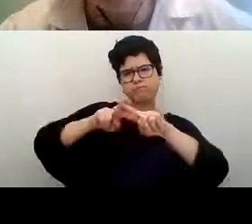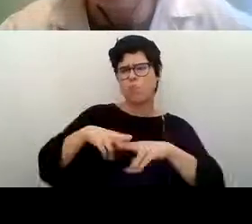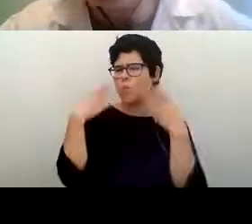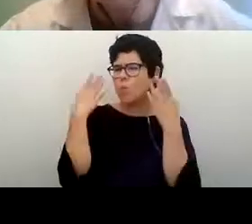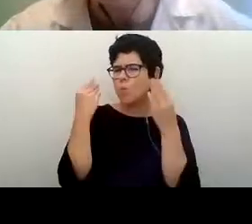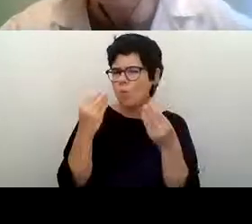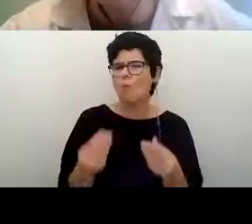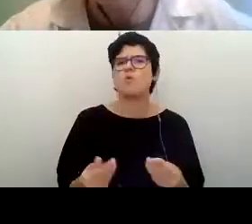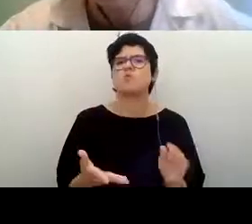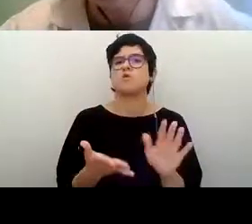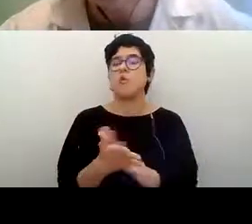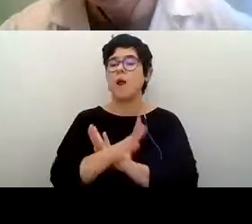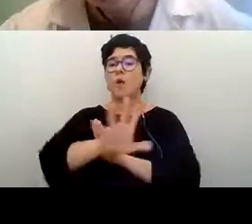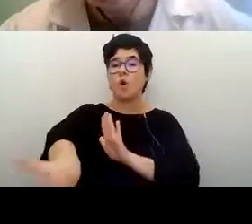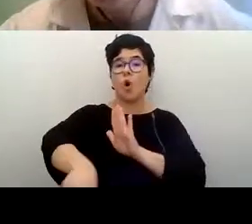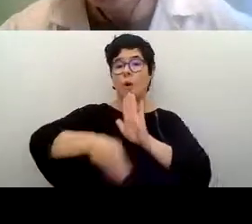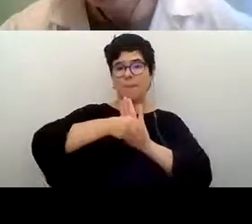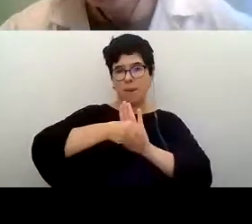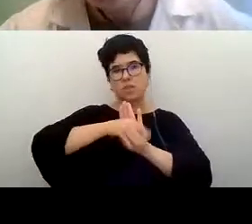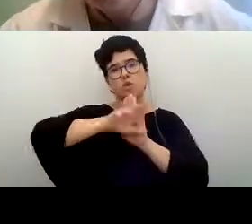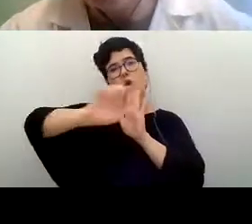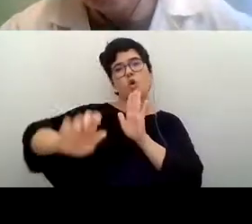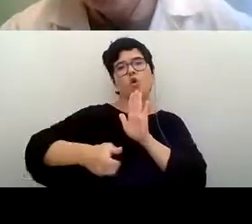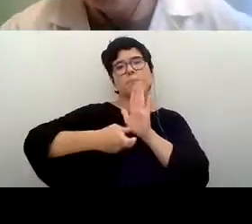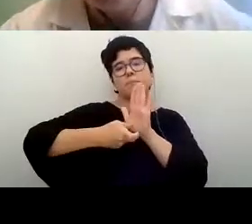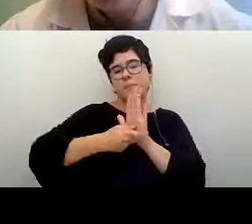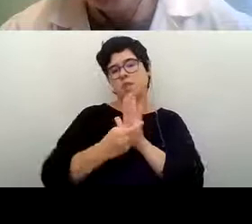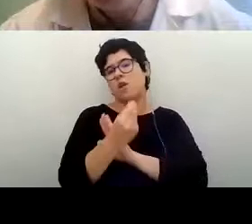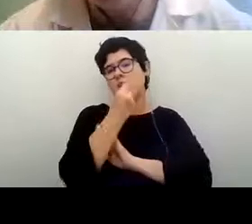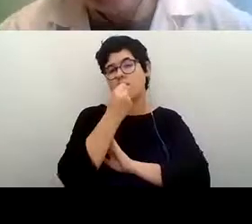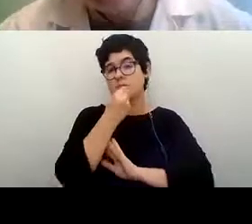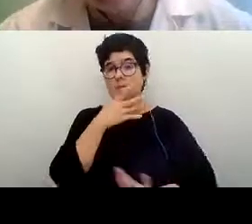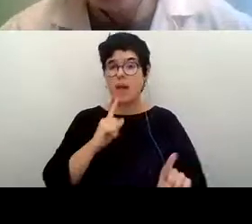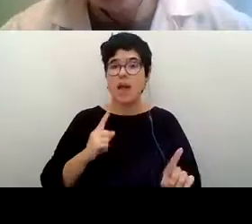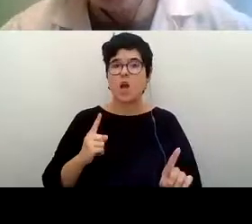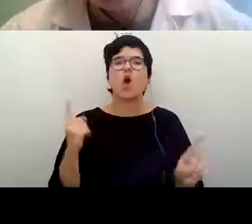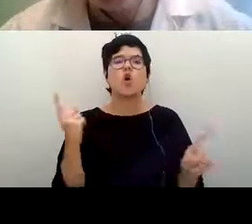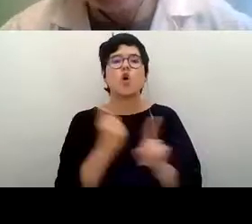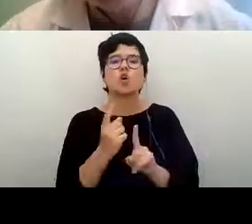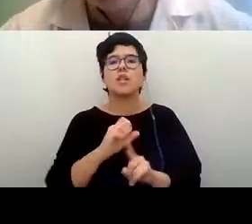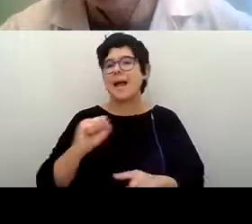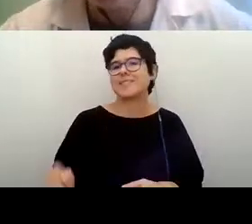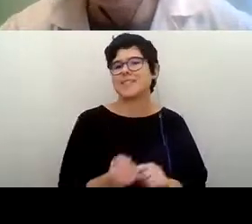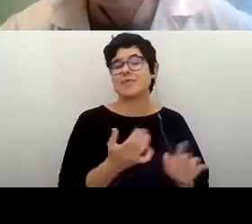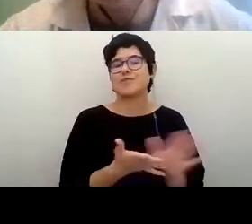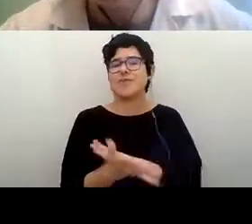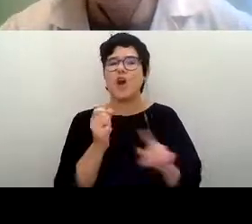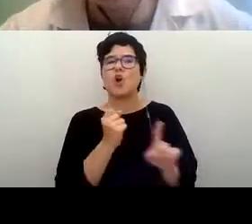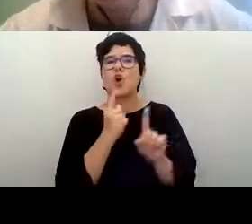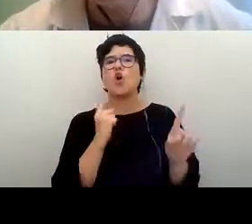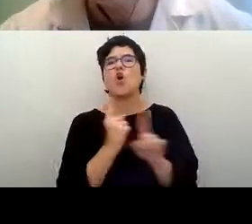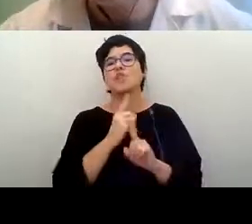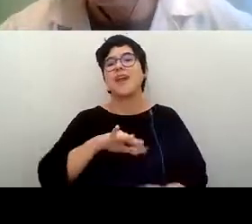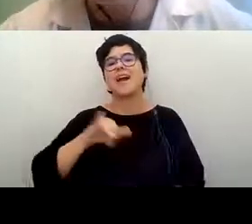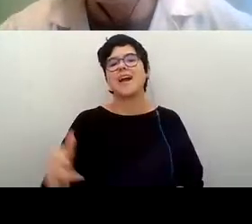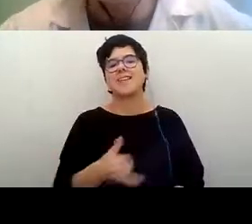el mundo como complemento alimenticio, como antiasténico, es decir, como anticansancio, como adaptógeno, pero sobre todo al